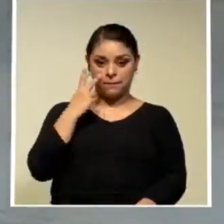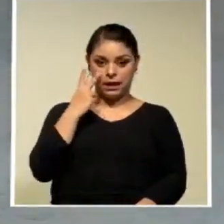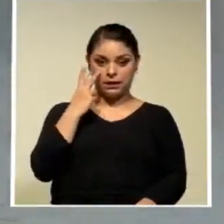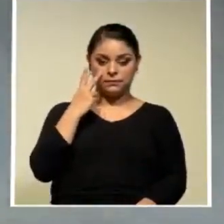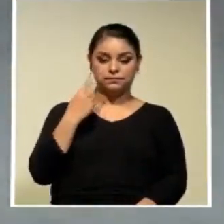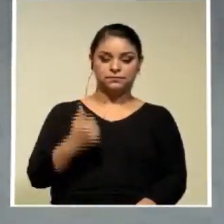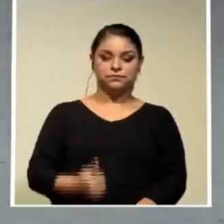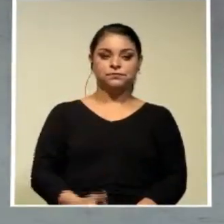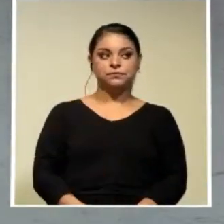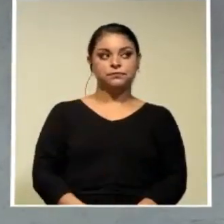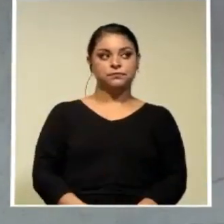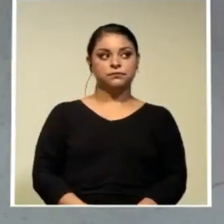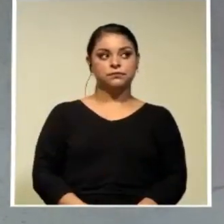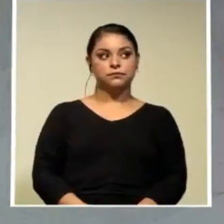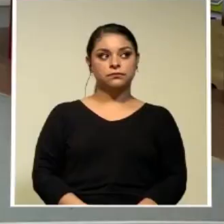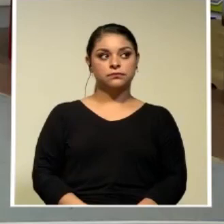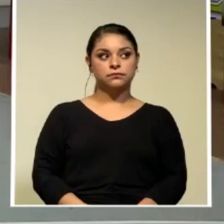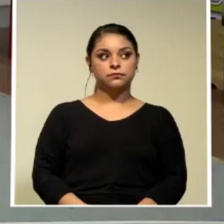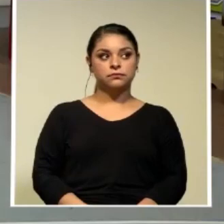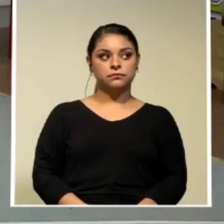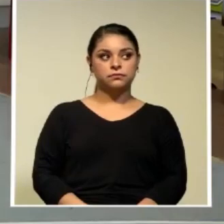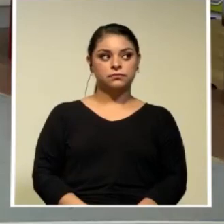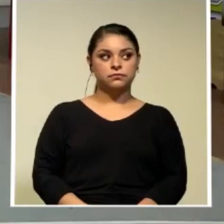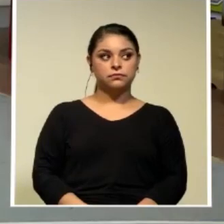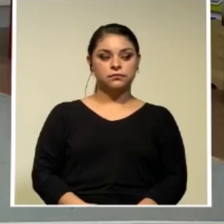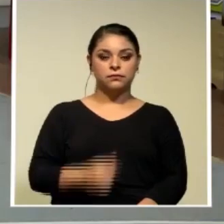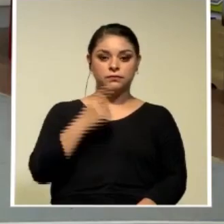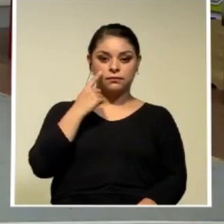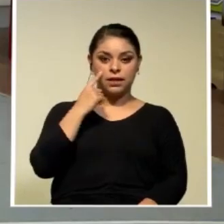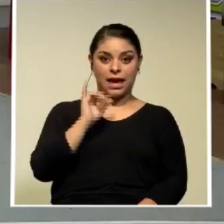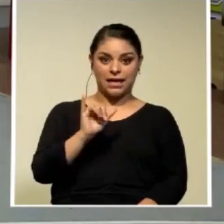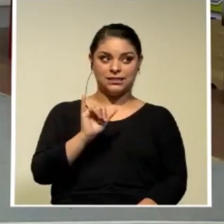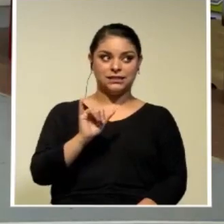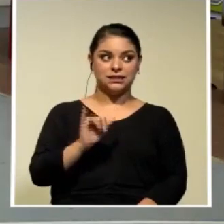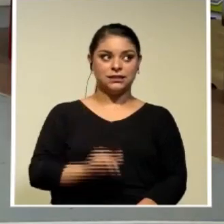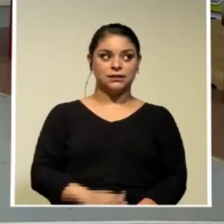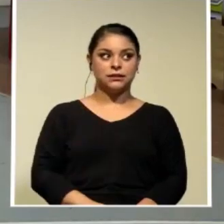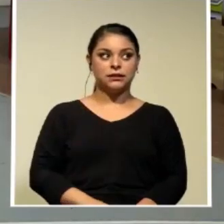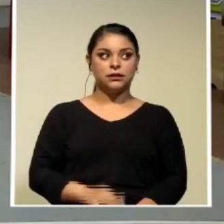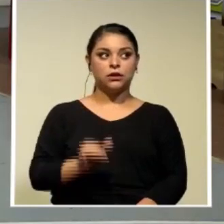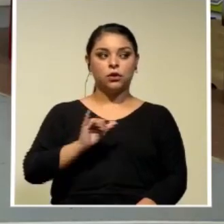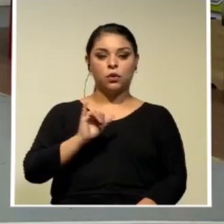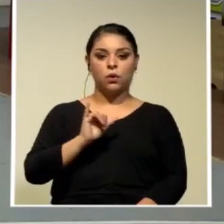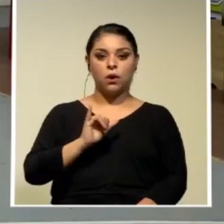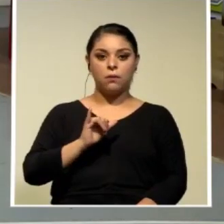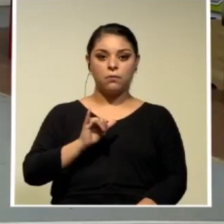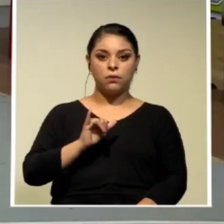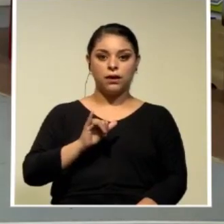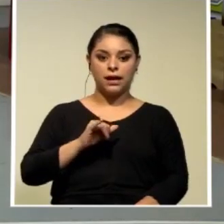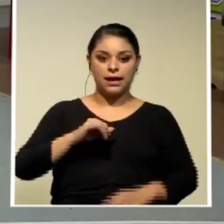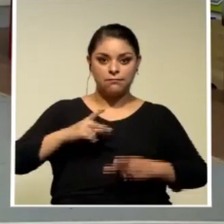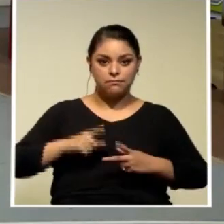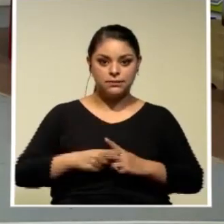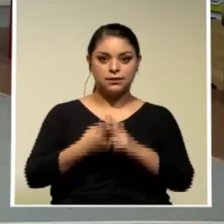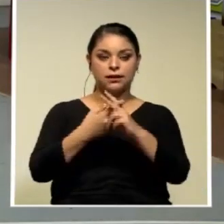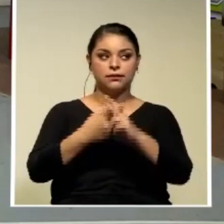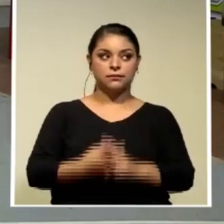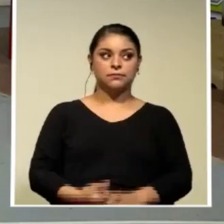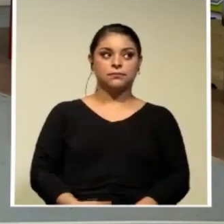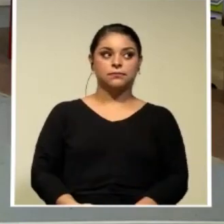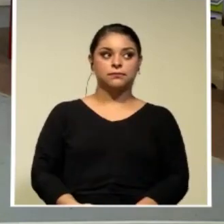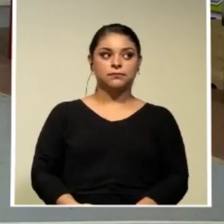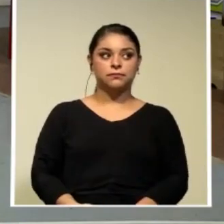a tu caballito. Así quedó en estática. Ah. Así ya. Ve, porque es como el impulso es así. Ve, como